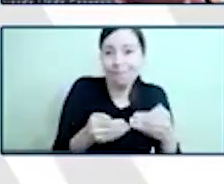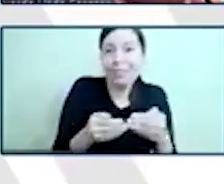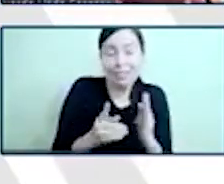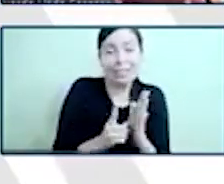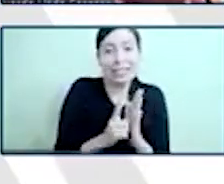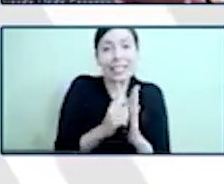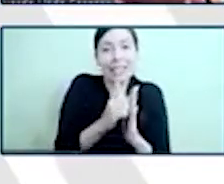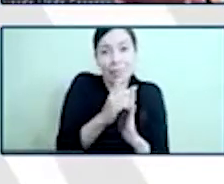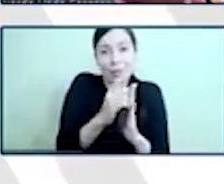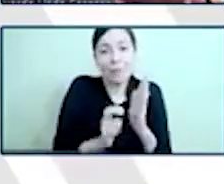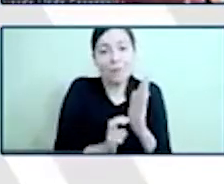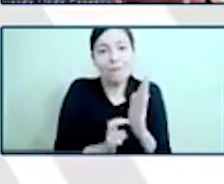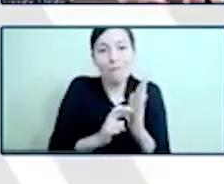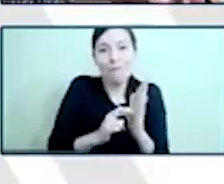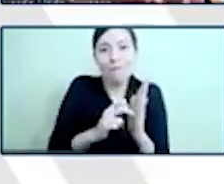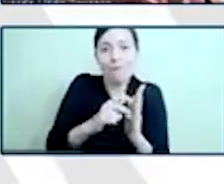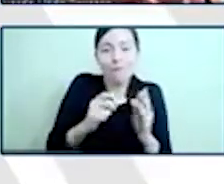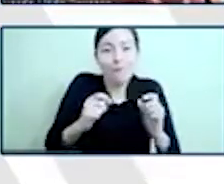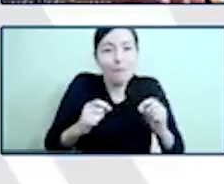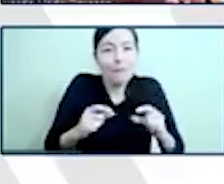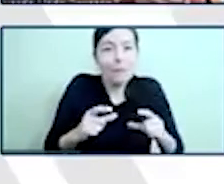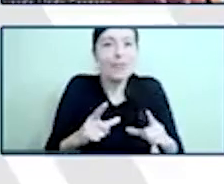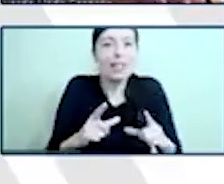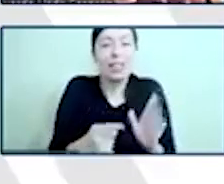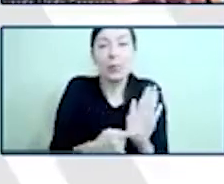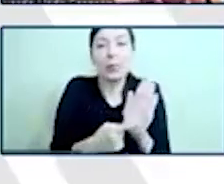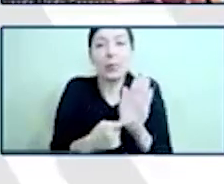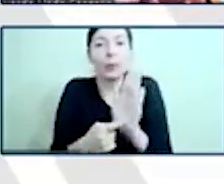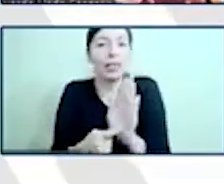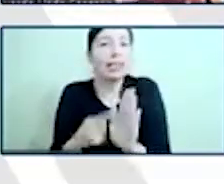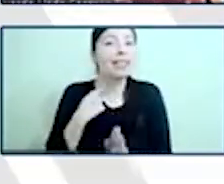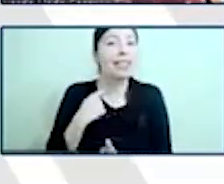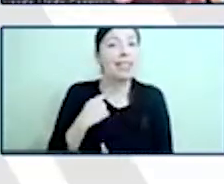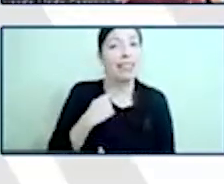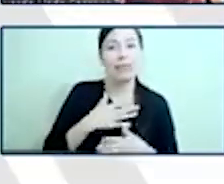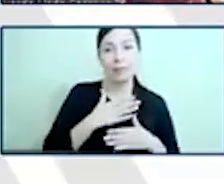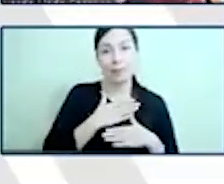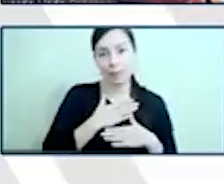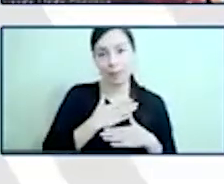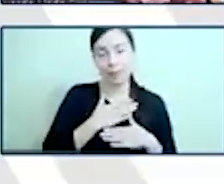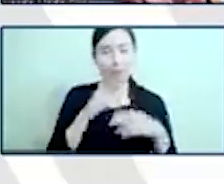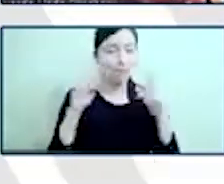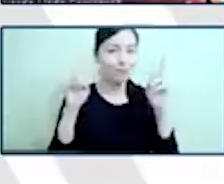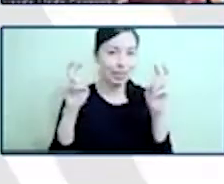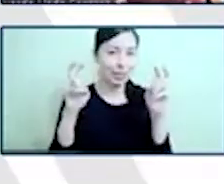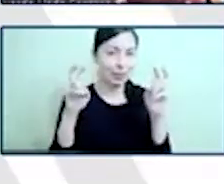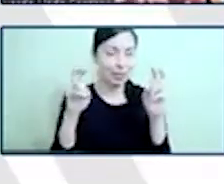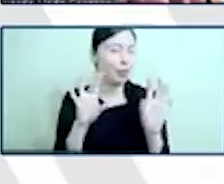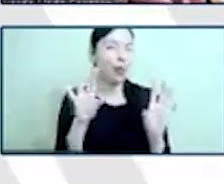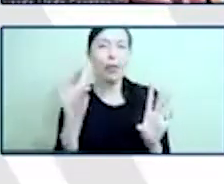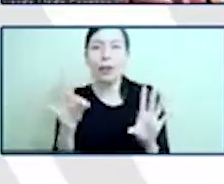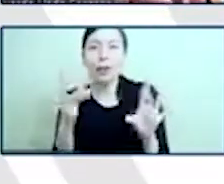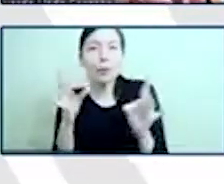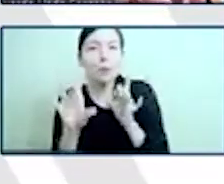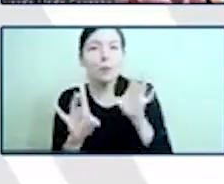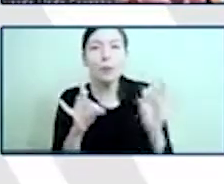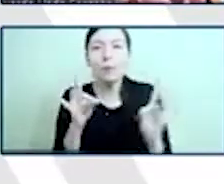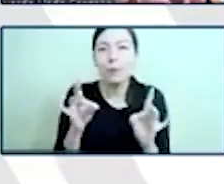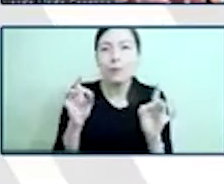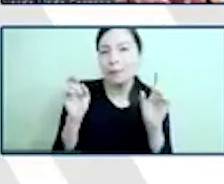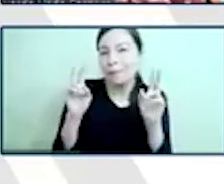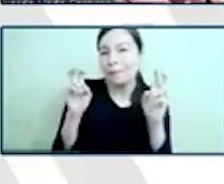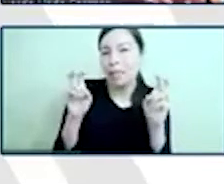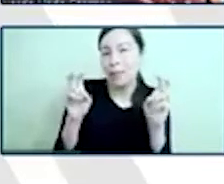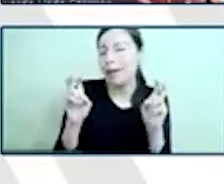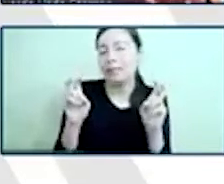desarrollo, y refleja mis intereses respecto a un tema, así que les voy a contar lo que yo he ido descubriendo sobre algo